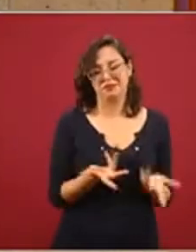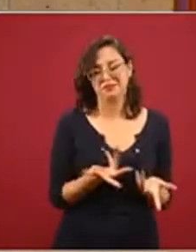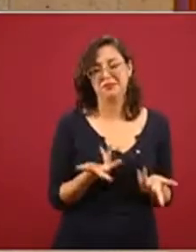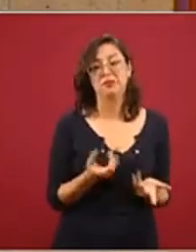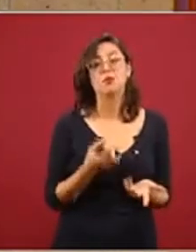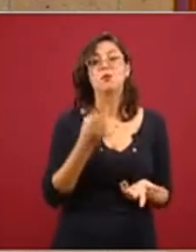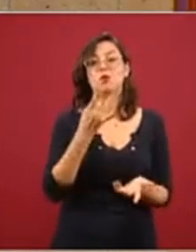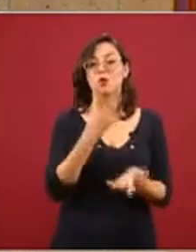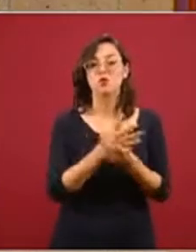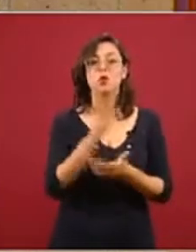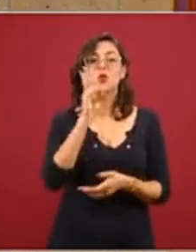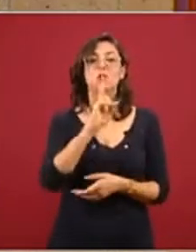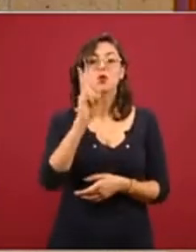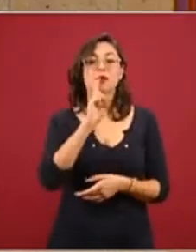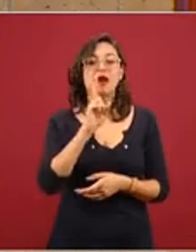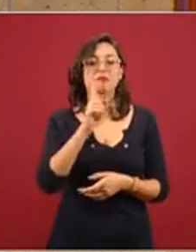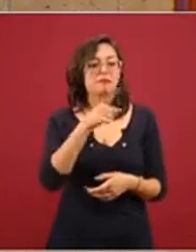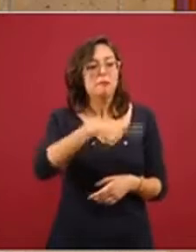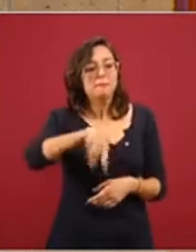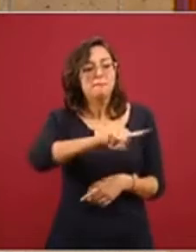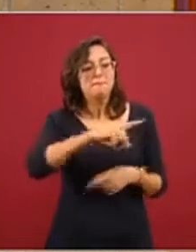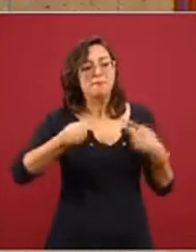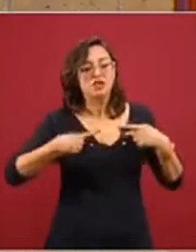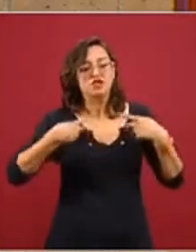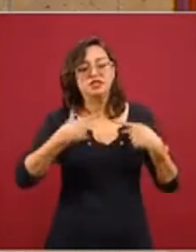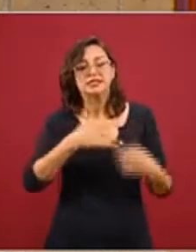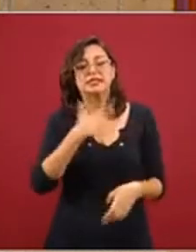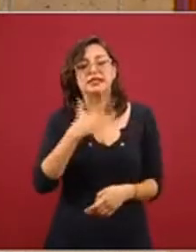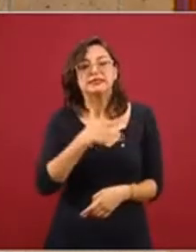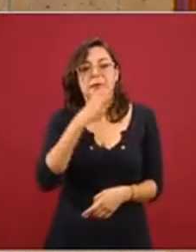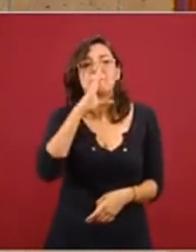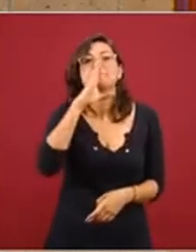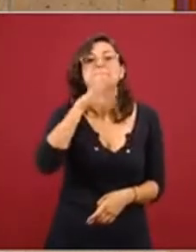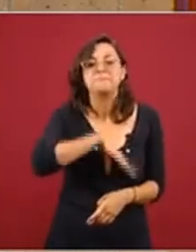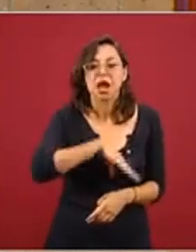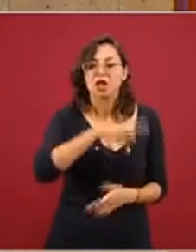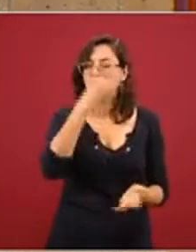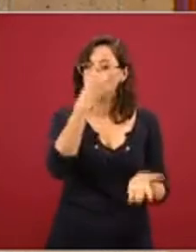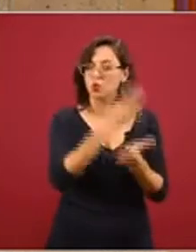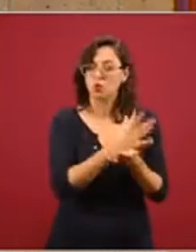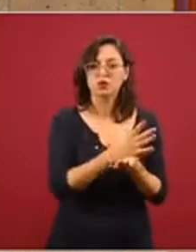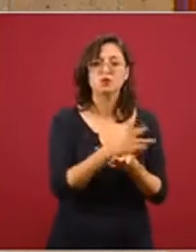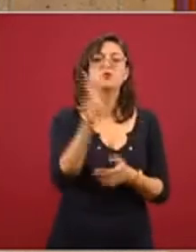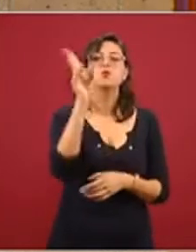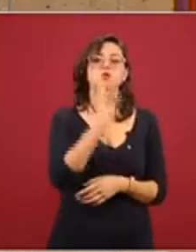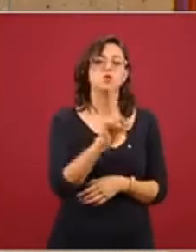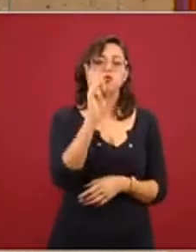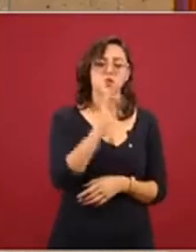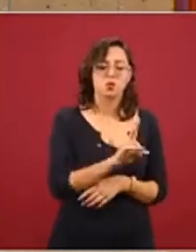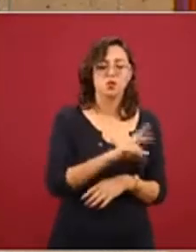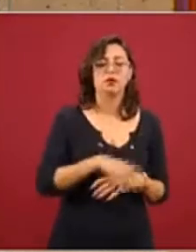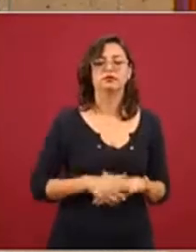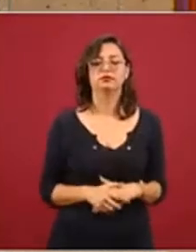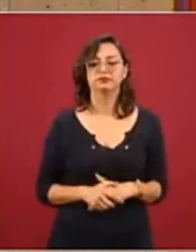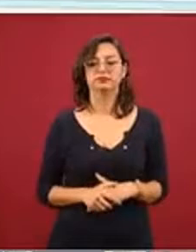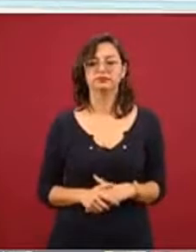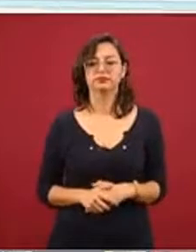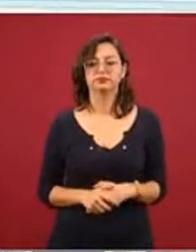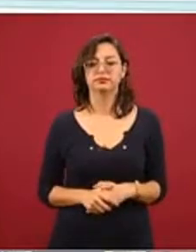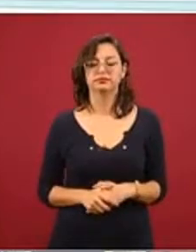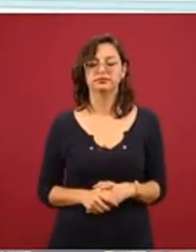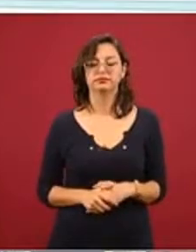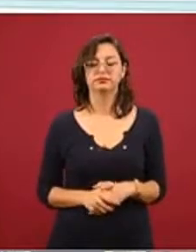que solamente toma muestras a personas sintomáticas, aquellos que cumplen con la definición operacional de ser un